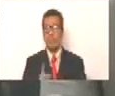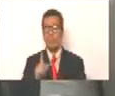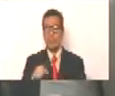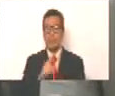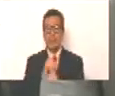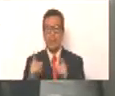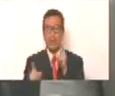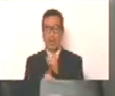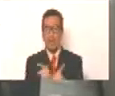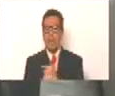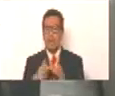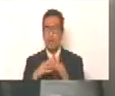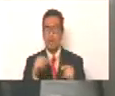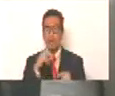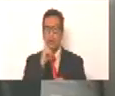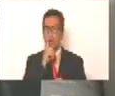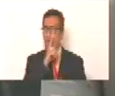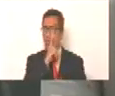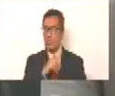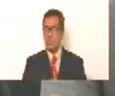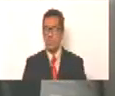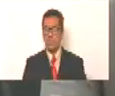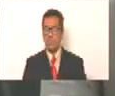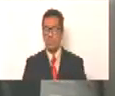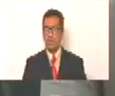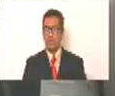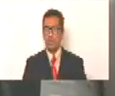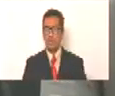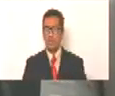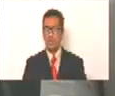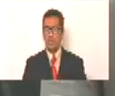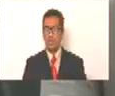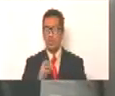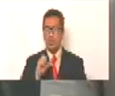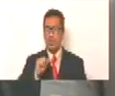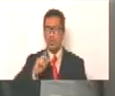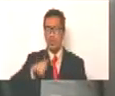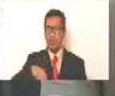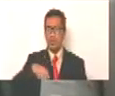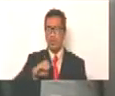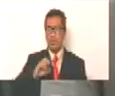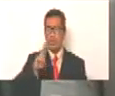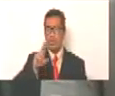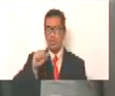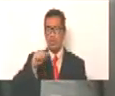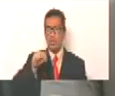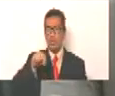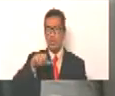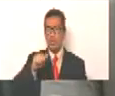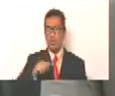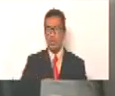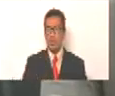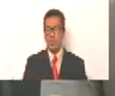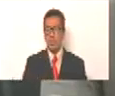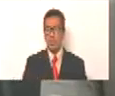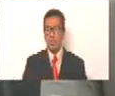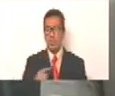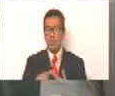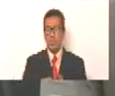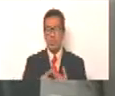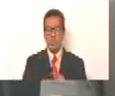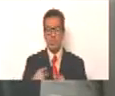nombres. Nos llamamos Urquía, Apacuana, y empezamos a llamarnos como distintamente hoy